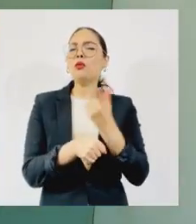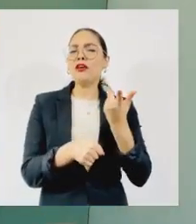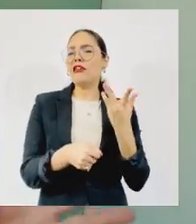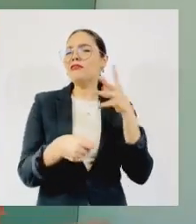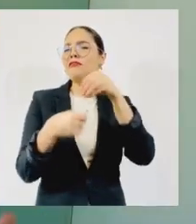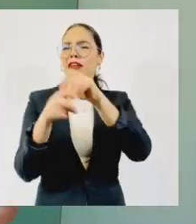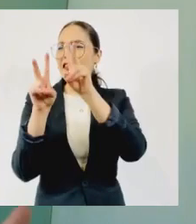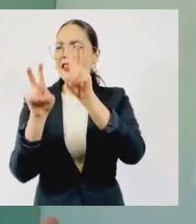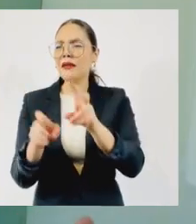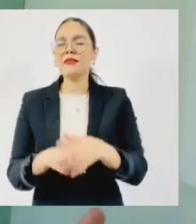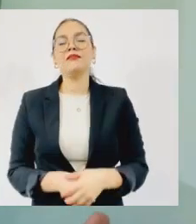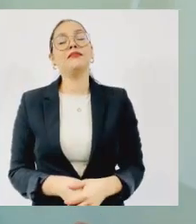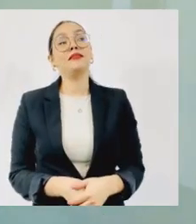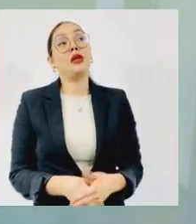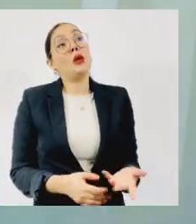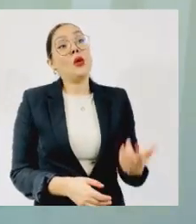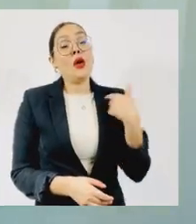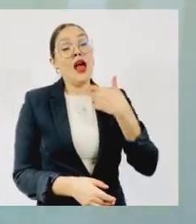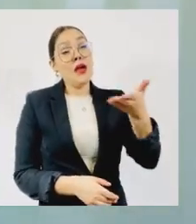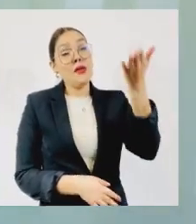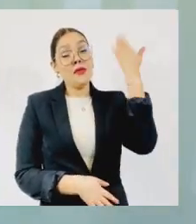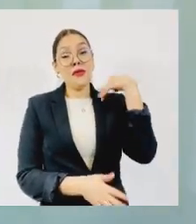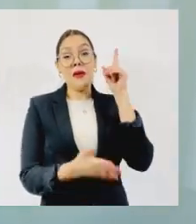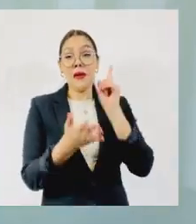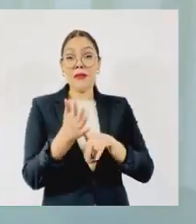Bueno, imagínate, porque yo en los 60 era hippie.